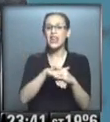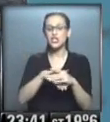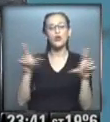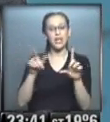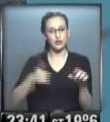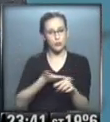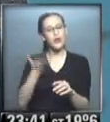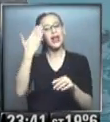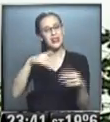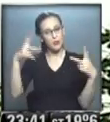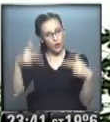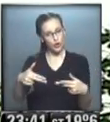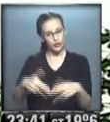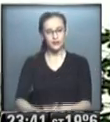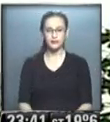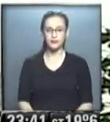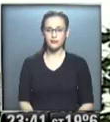televisión pública. Después de la pausa.